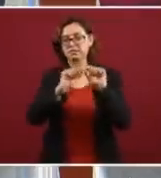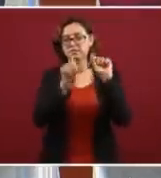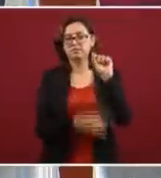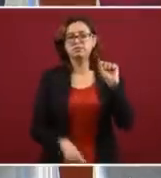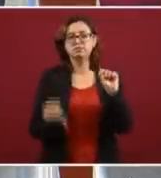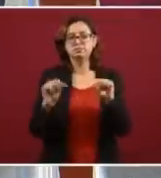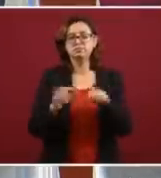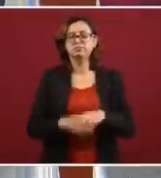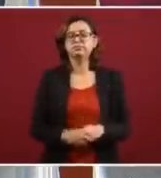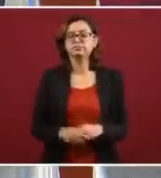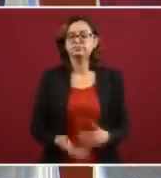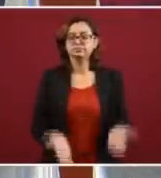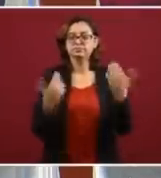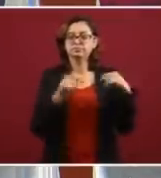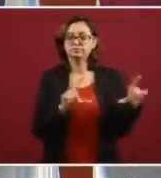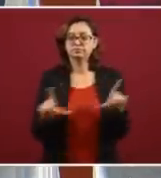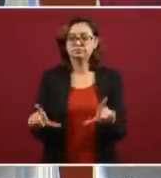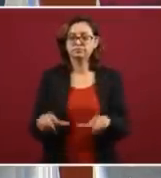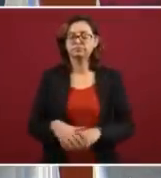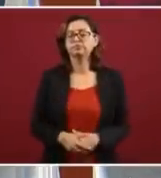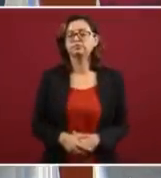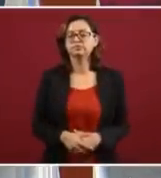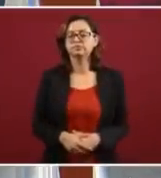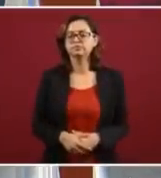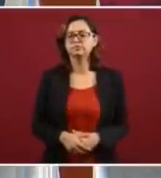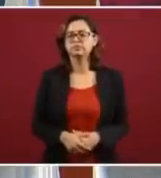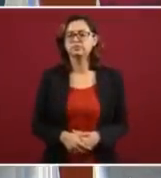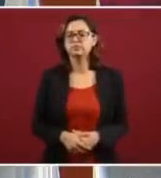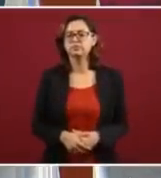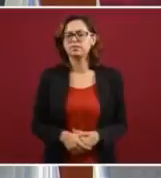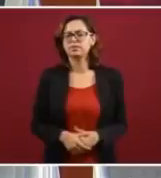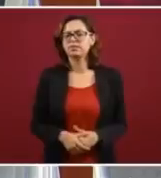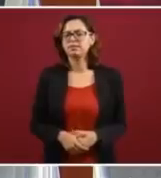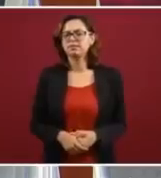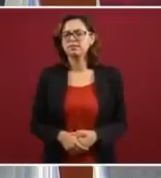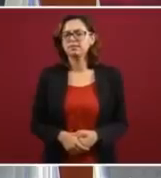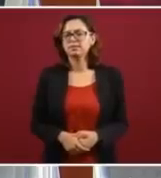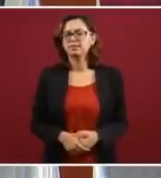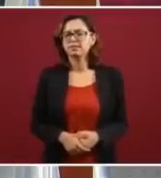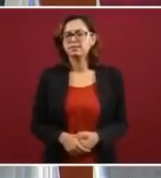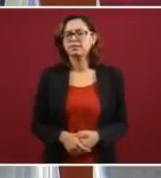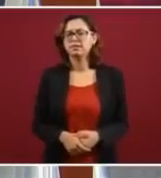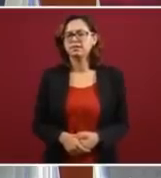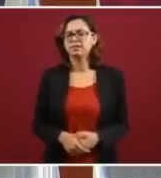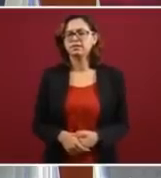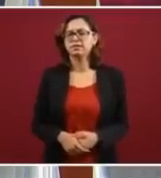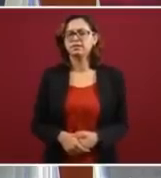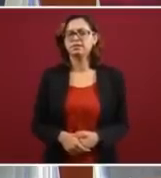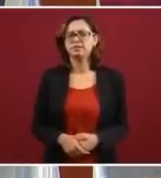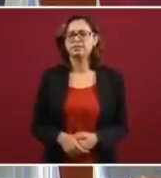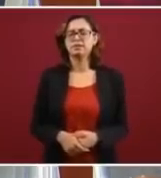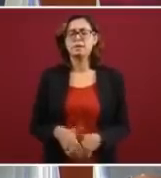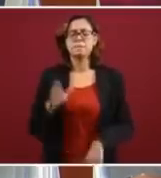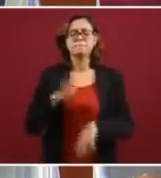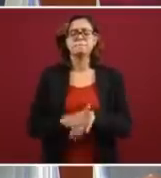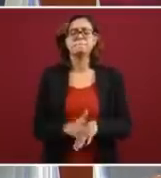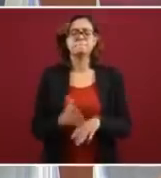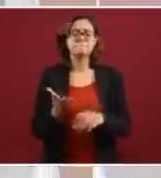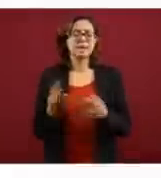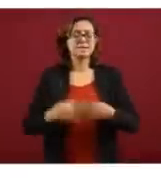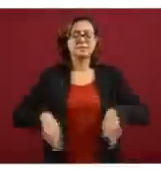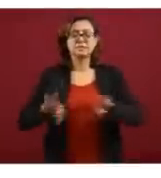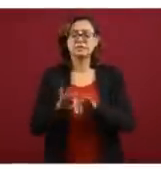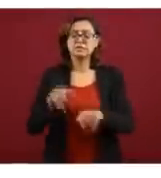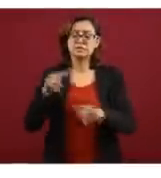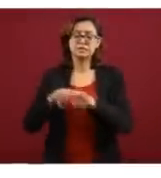federativas. Adelante, por favor. Una de las instituciones emblemáticas en las tareas de la protección